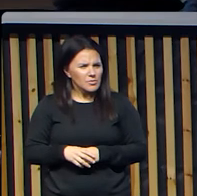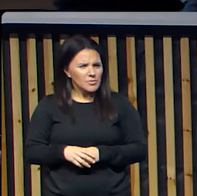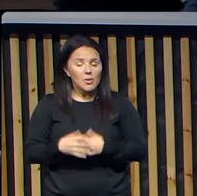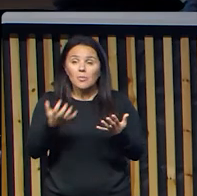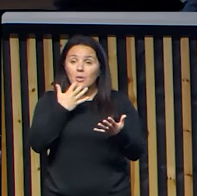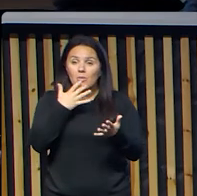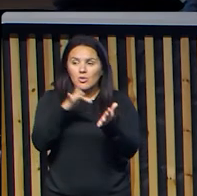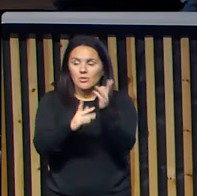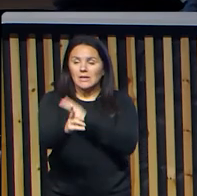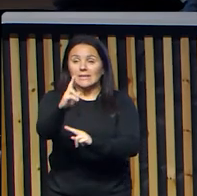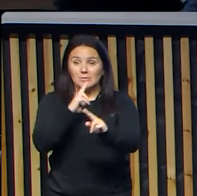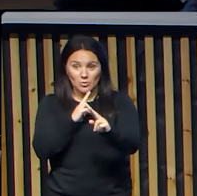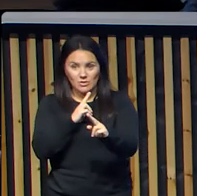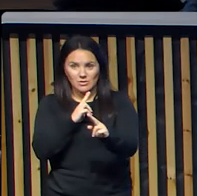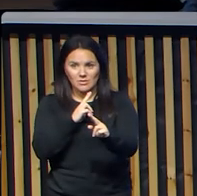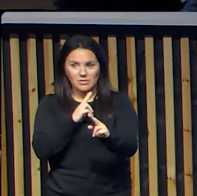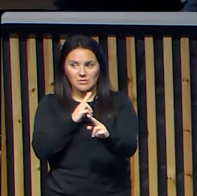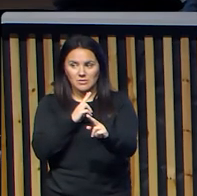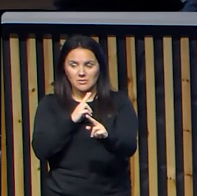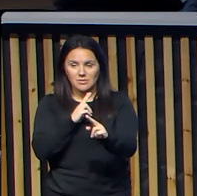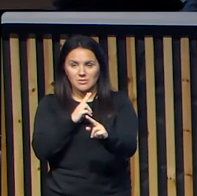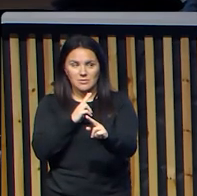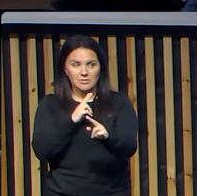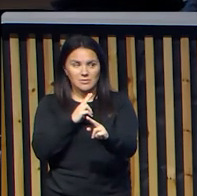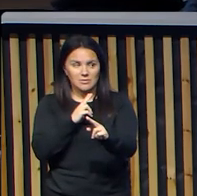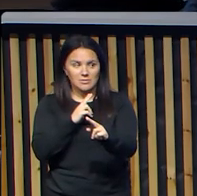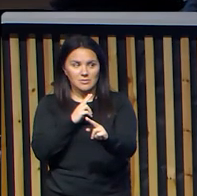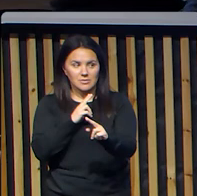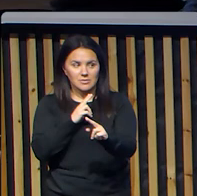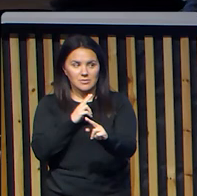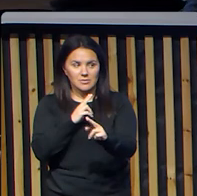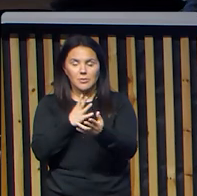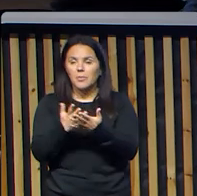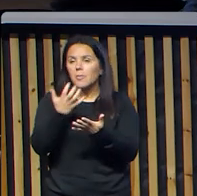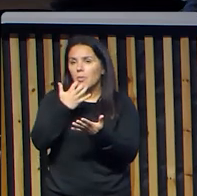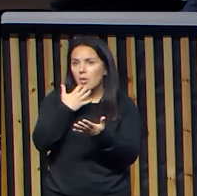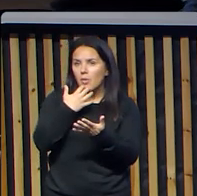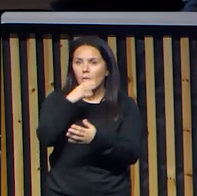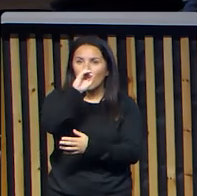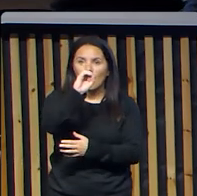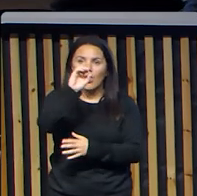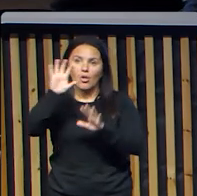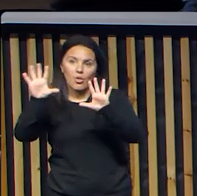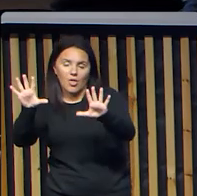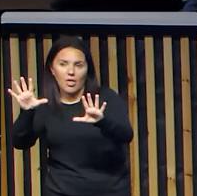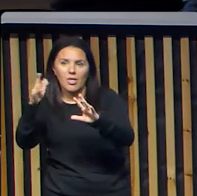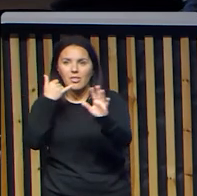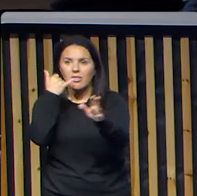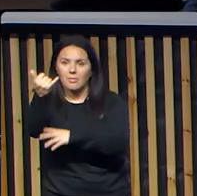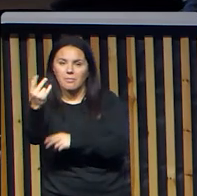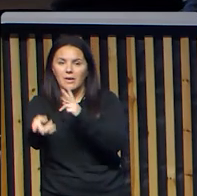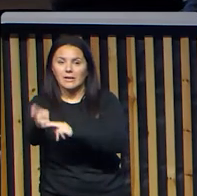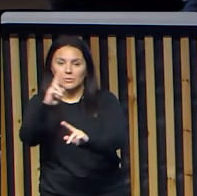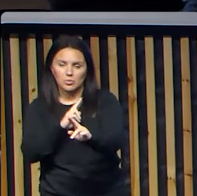a través del 010 y todo esto es decir en la medida que una ciudadana ciudadano llama 010